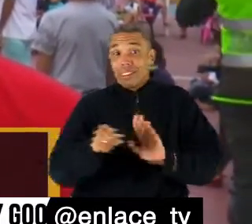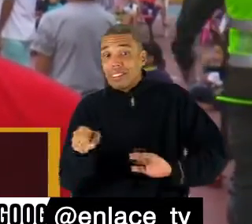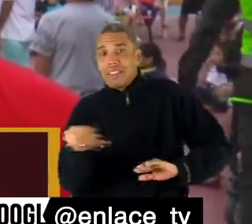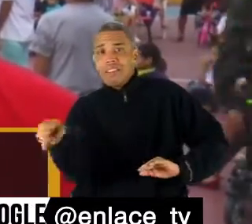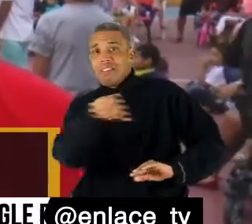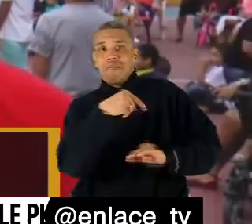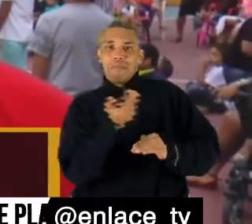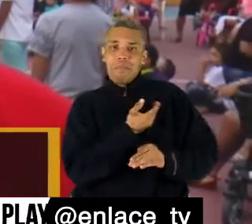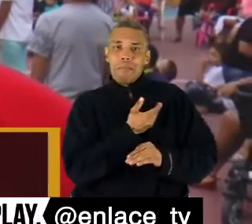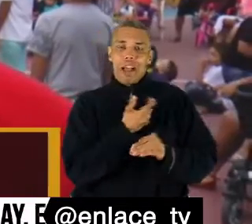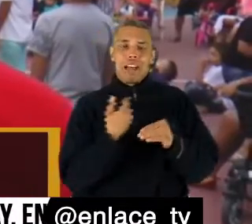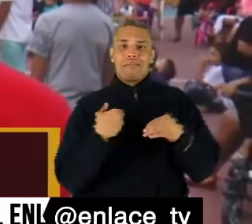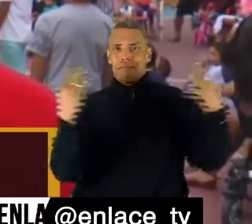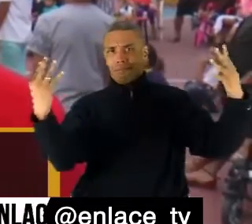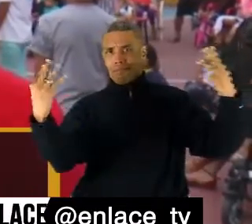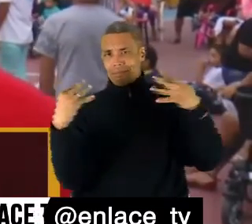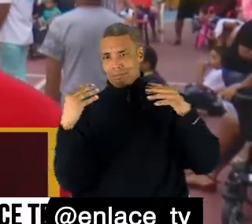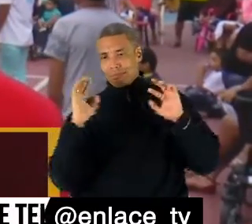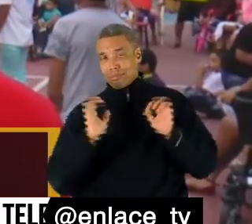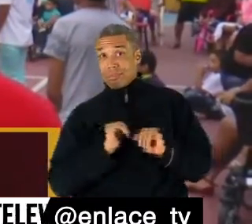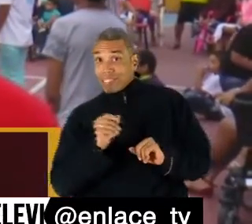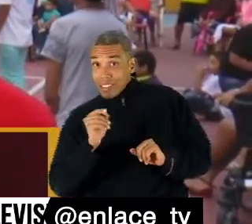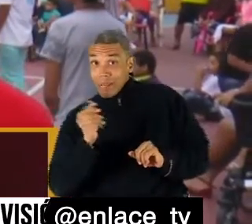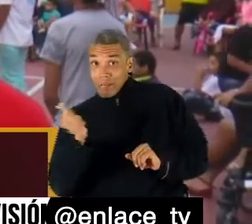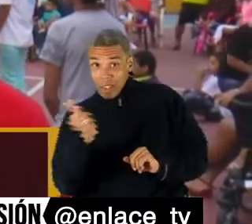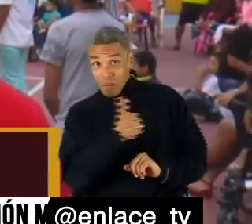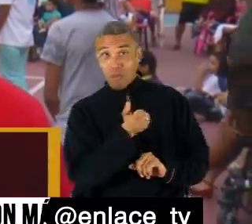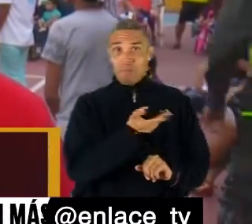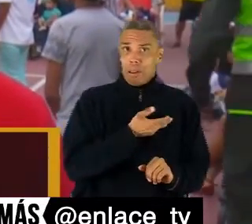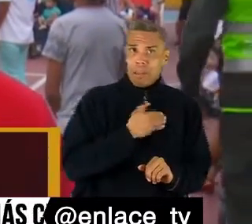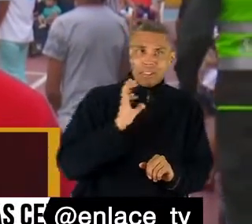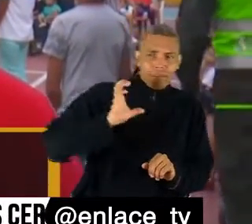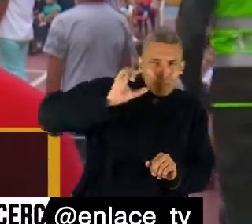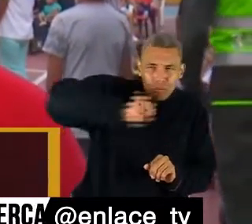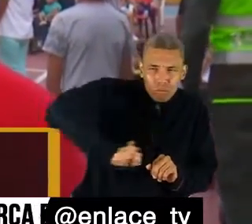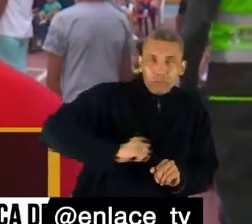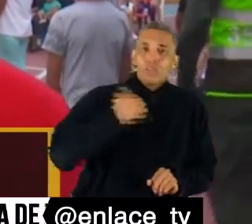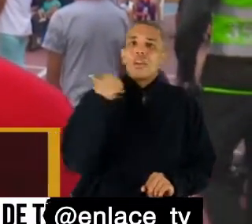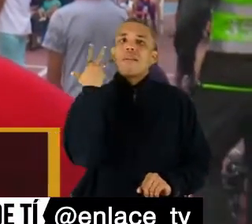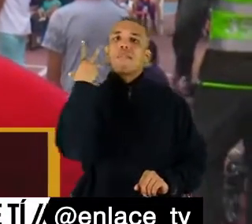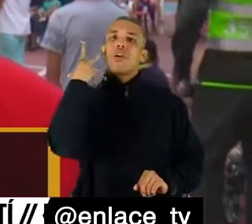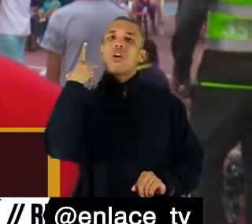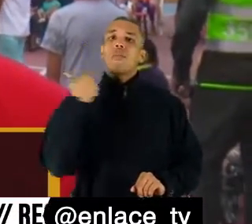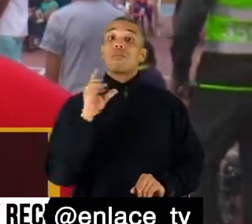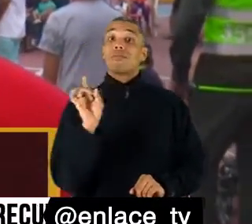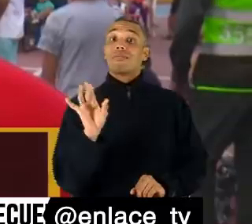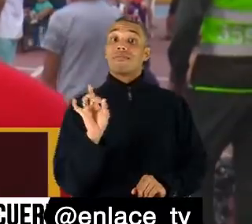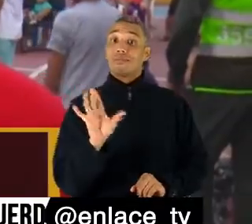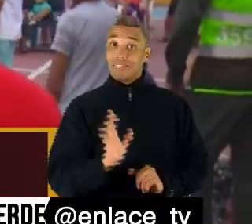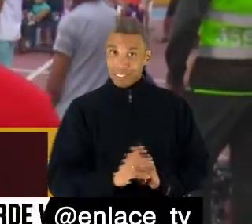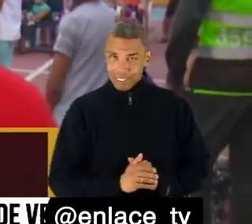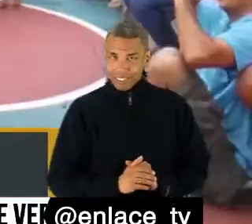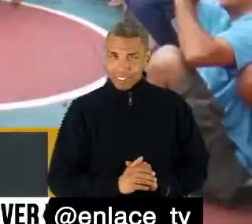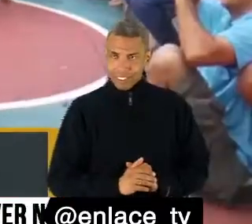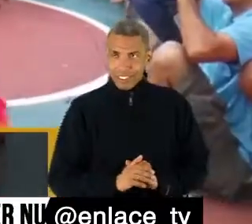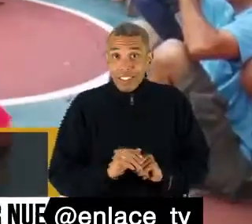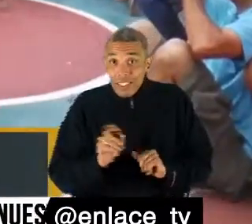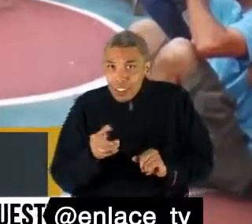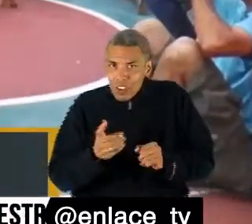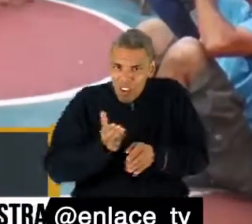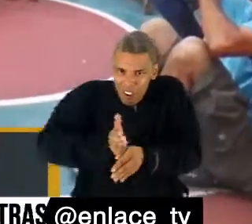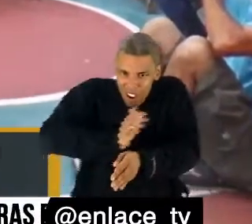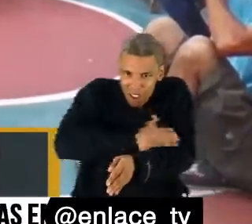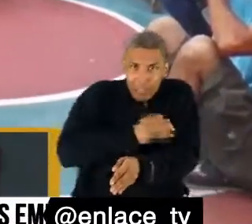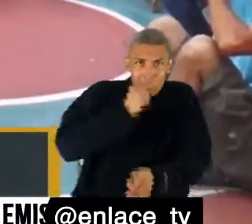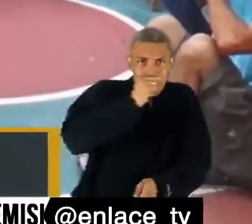ahí se dieron cuenta las madres cómo en 15 días la formación que llevamos, y eso es lo que queremos nosotros, tener